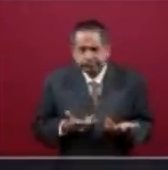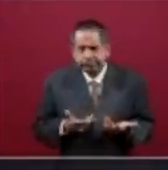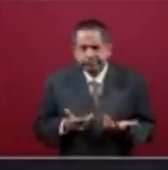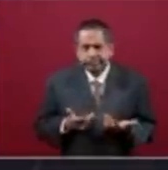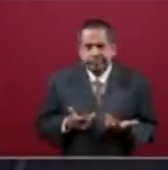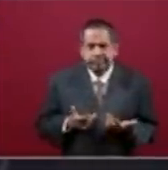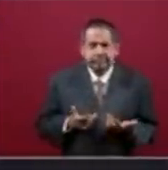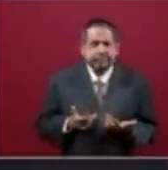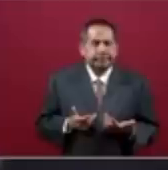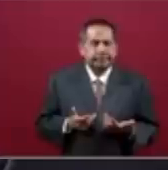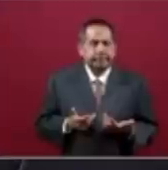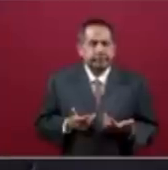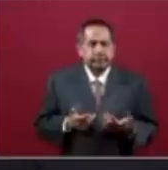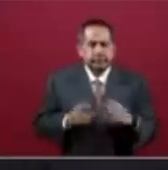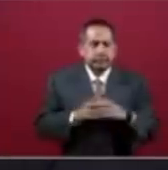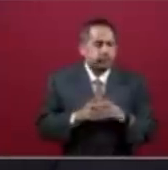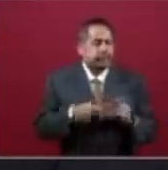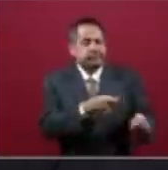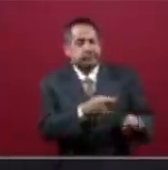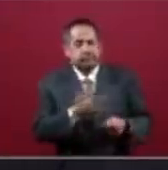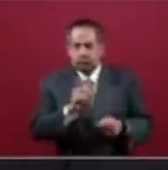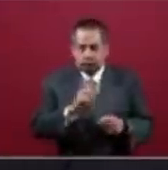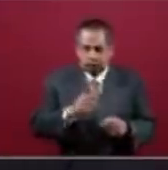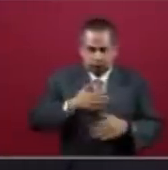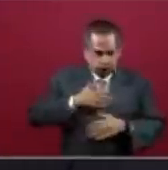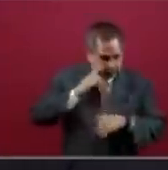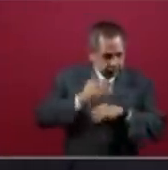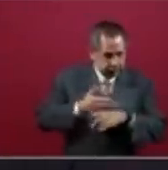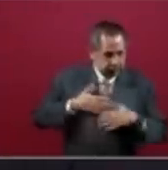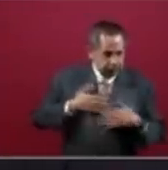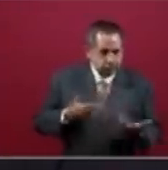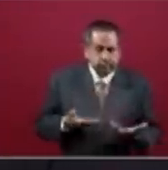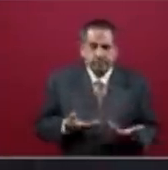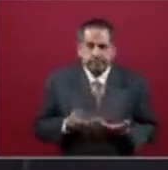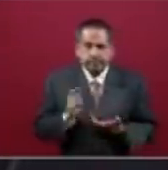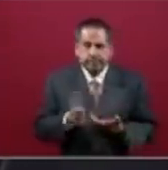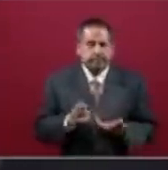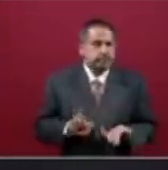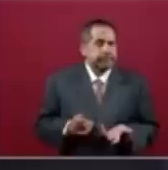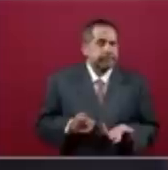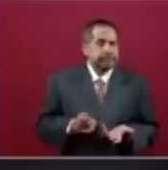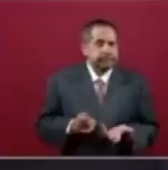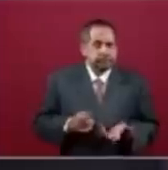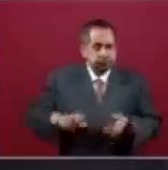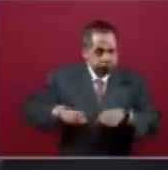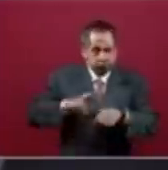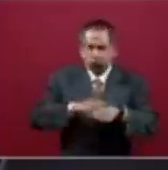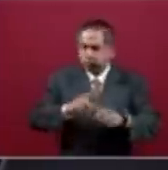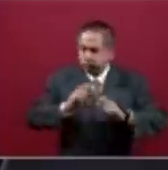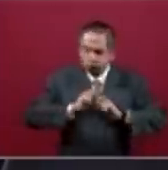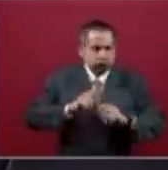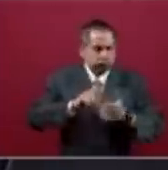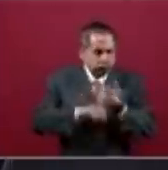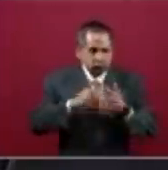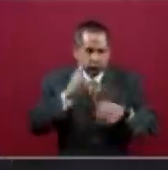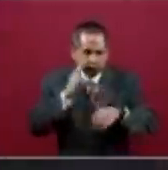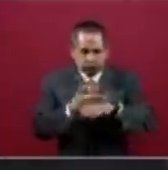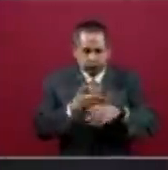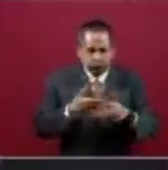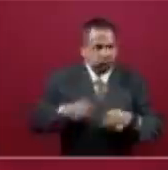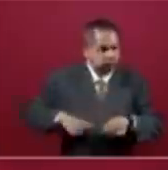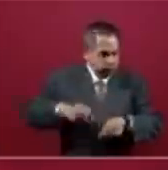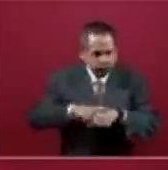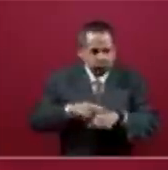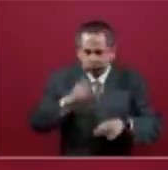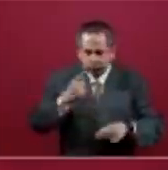autoridades, sino que asuman ellos, los